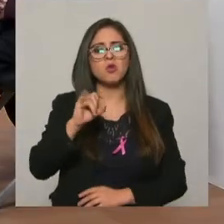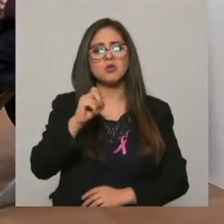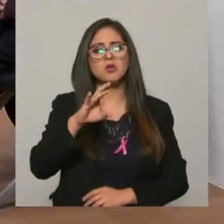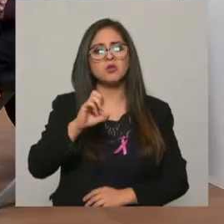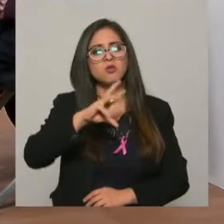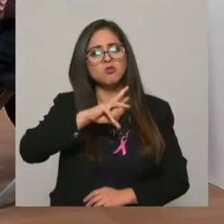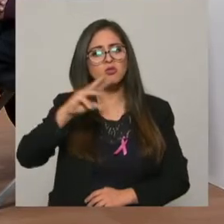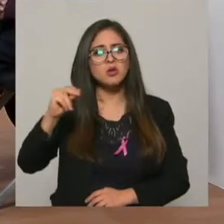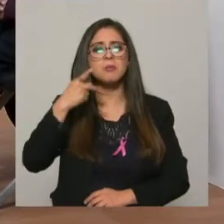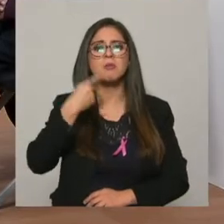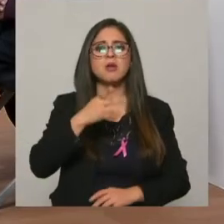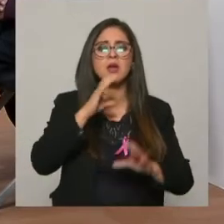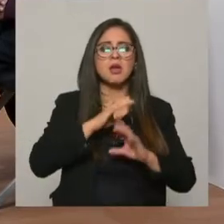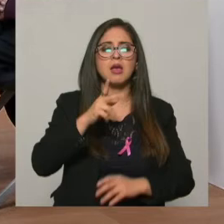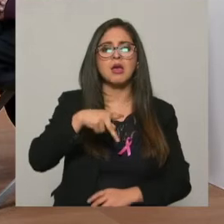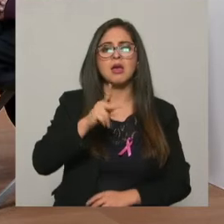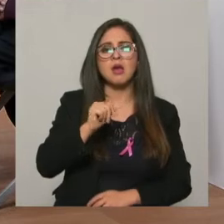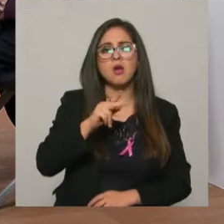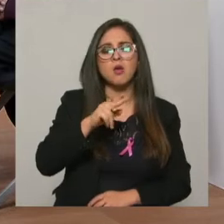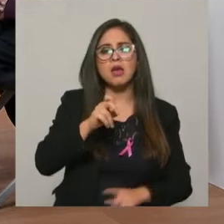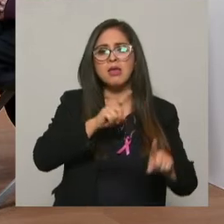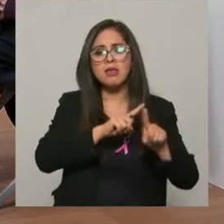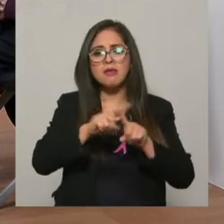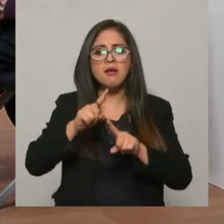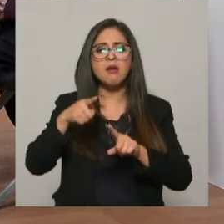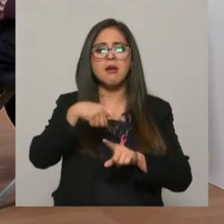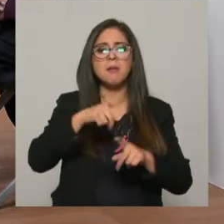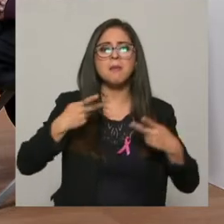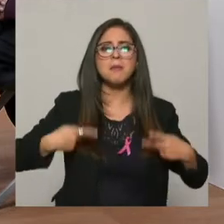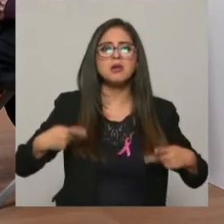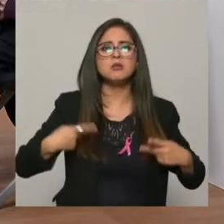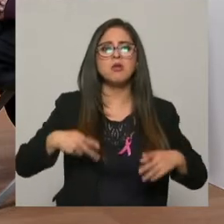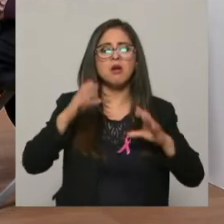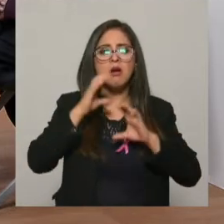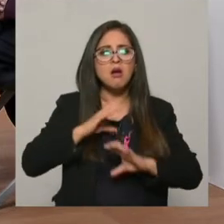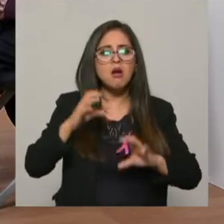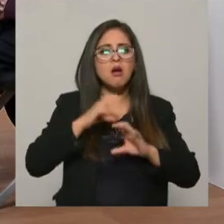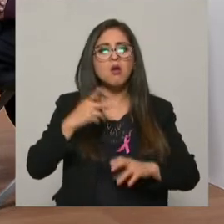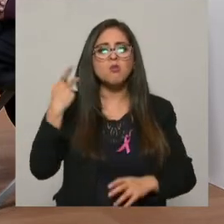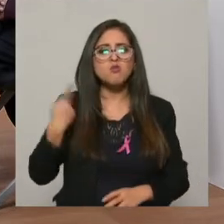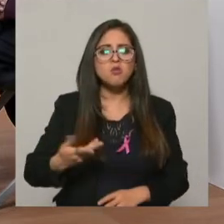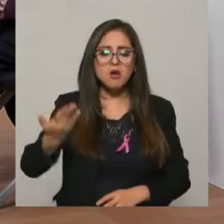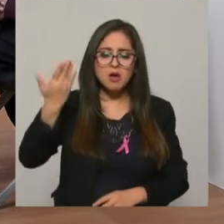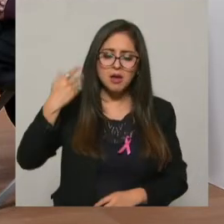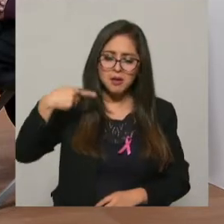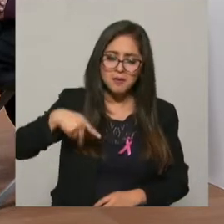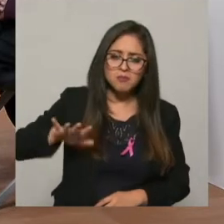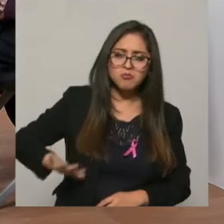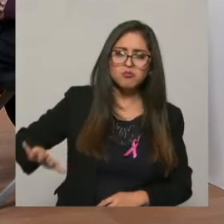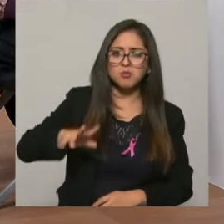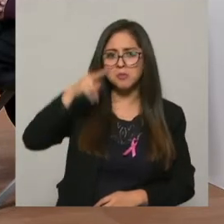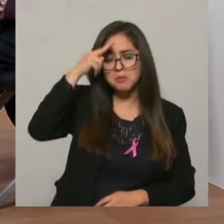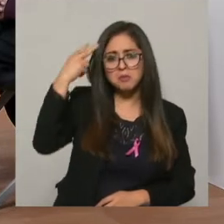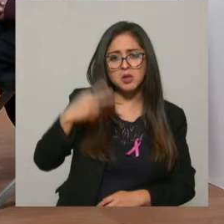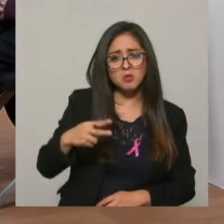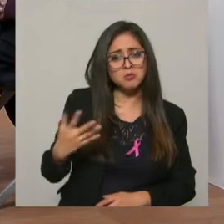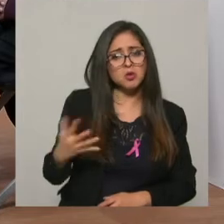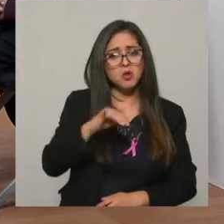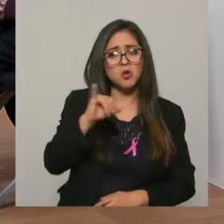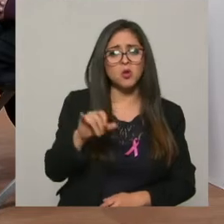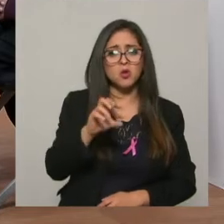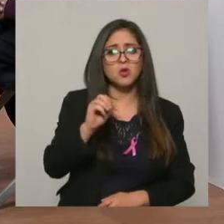Así es. Pero con todos estos artistas, esta gama de artistas que han surgido del pueblo. Así que sin duda José José es del